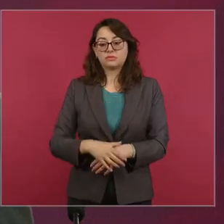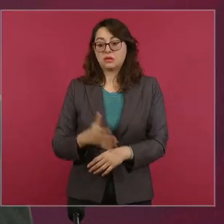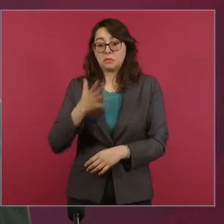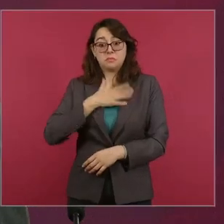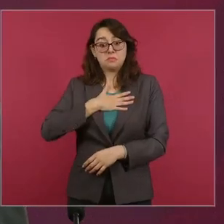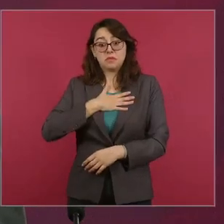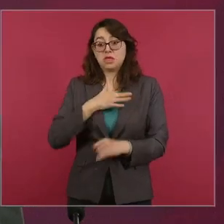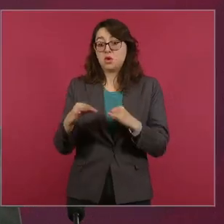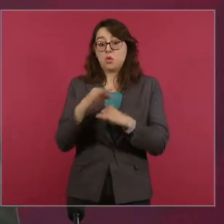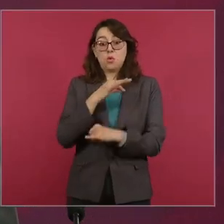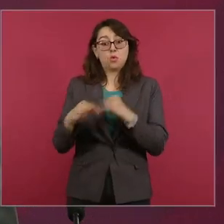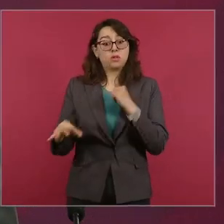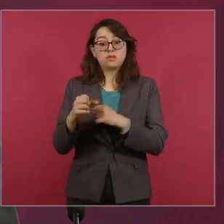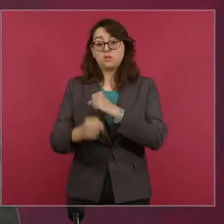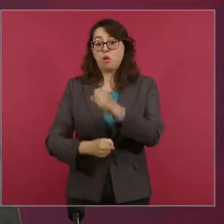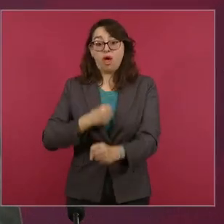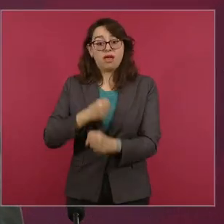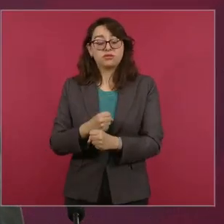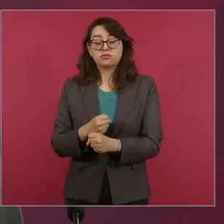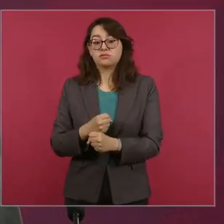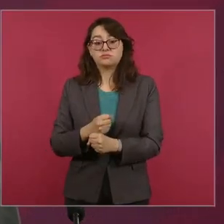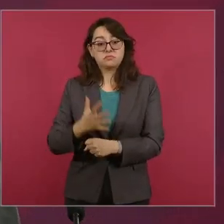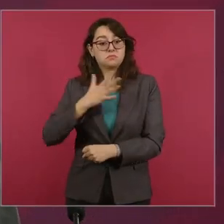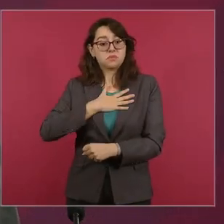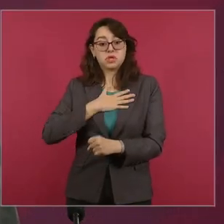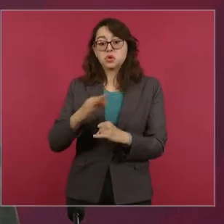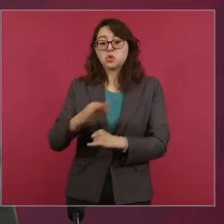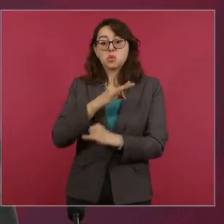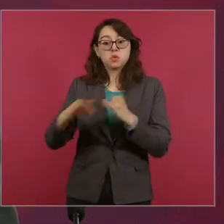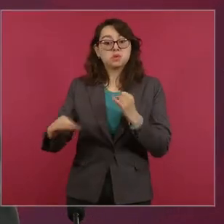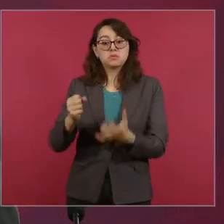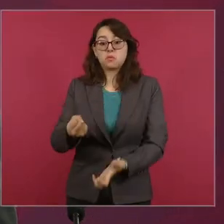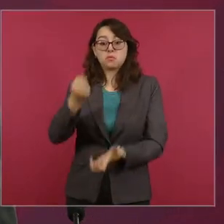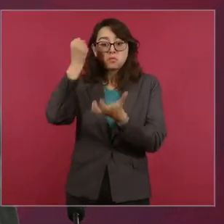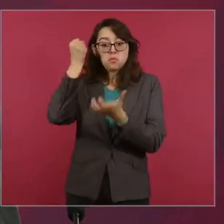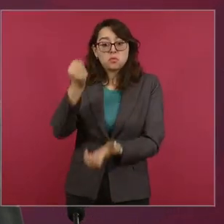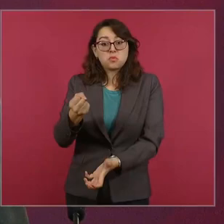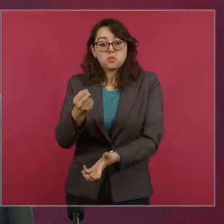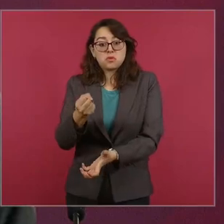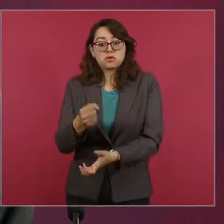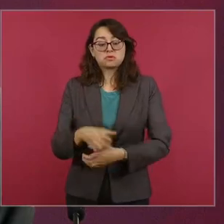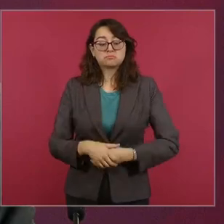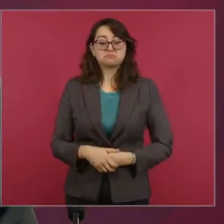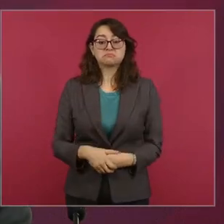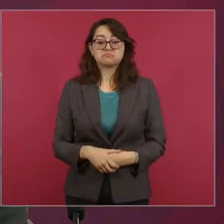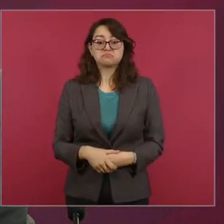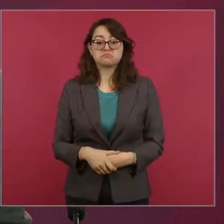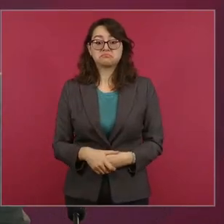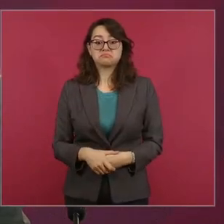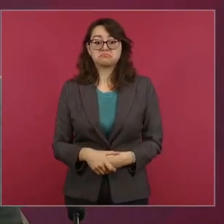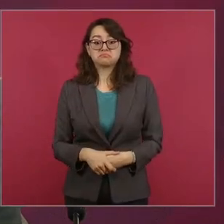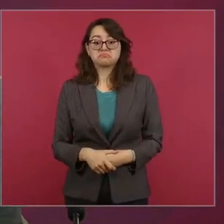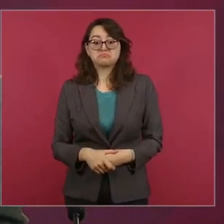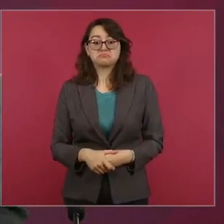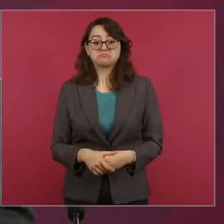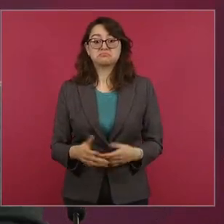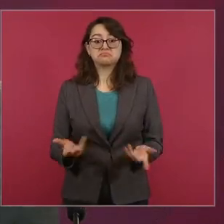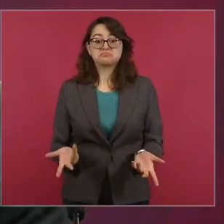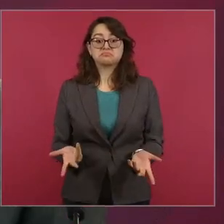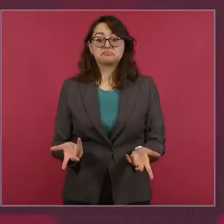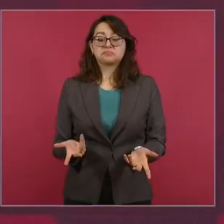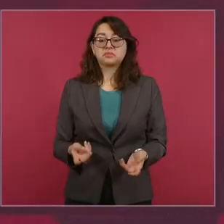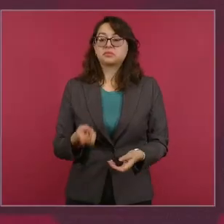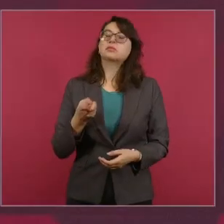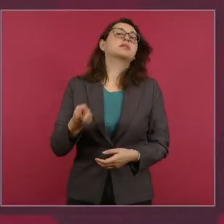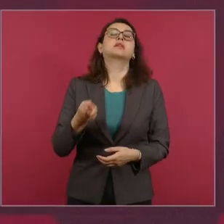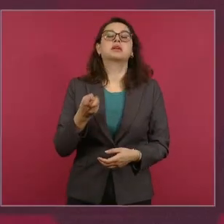presupuesto. Puede ser que nos corresponda a nosotros enviarlo,